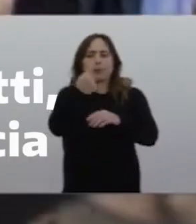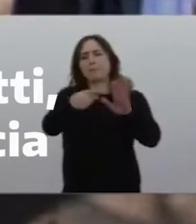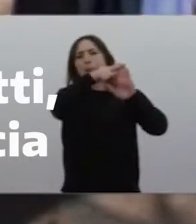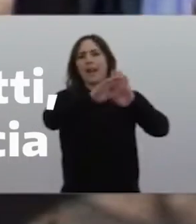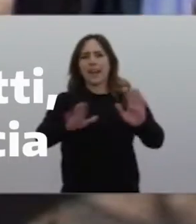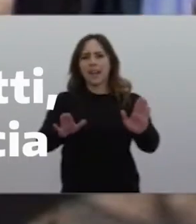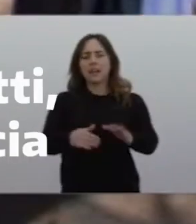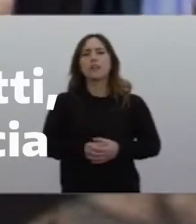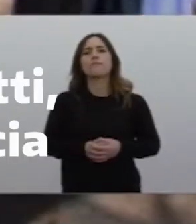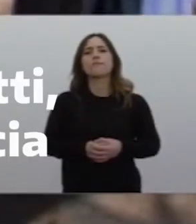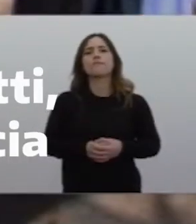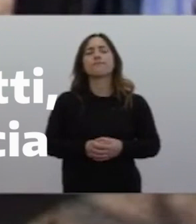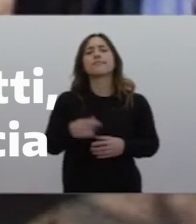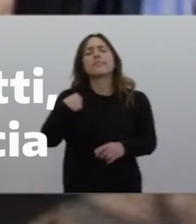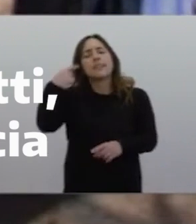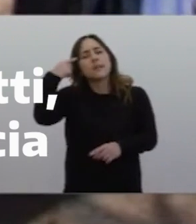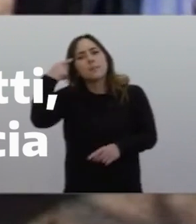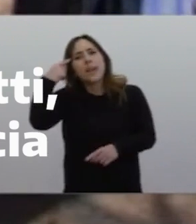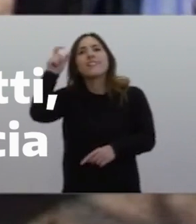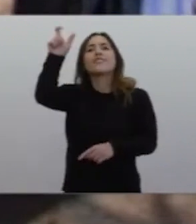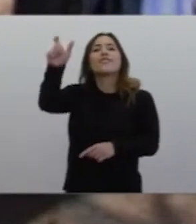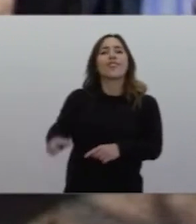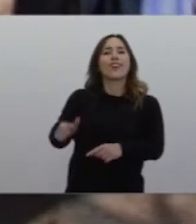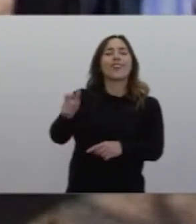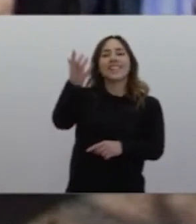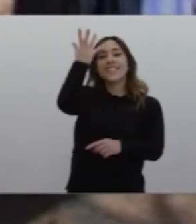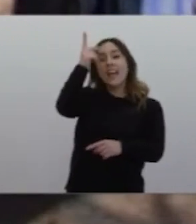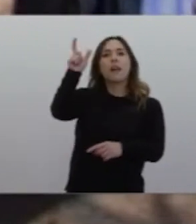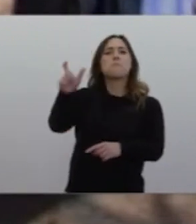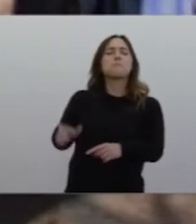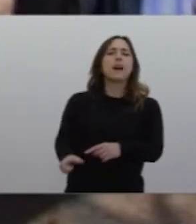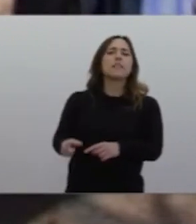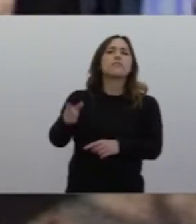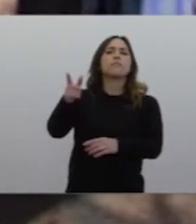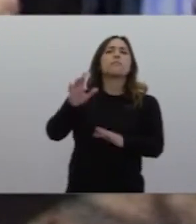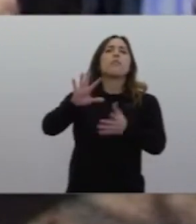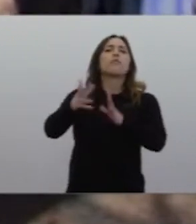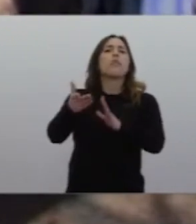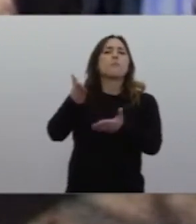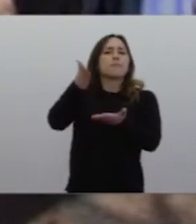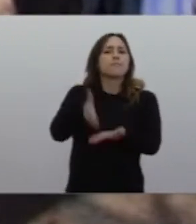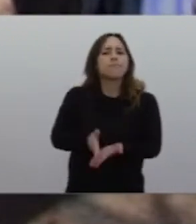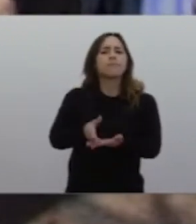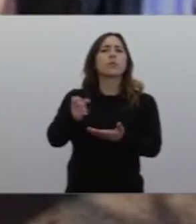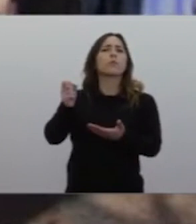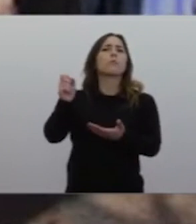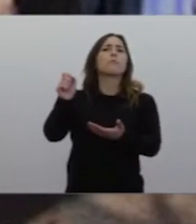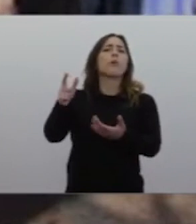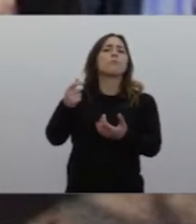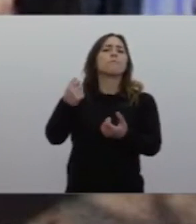Y pienso en el General San Martín, en su disciplina y férrea voluntad,